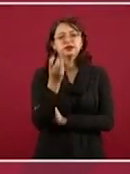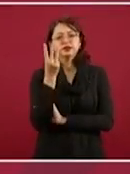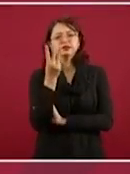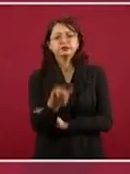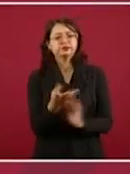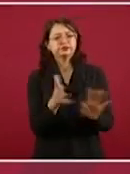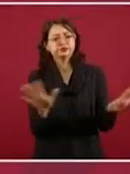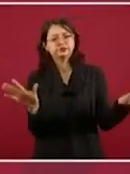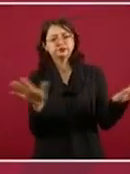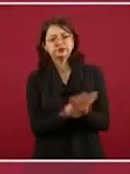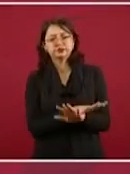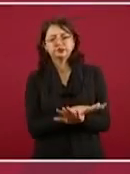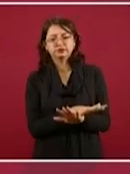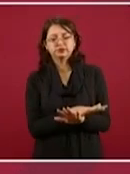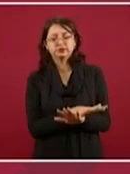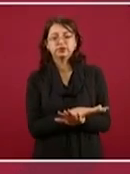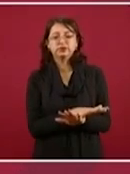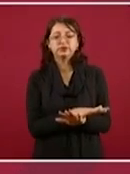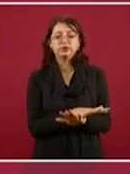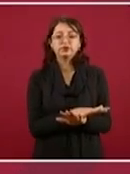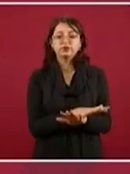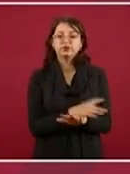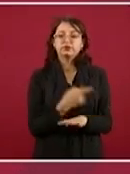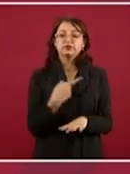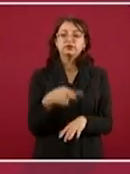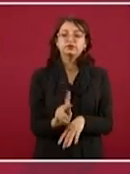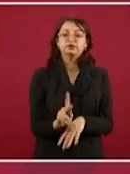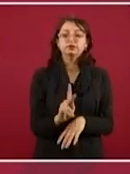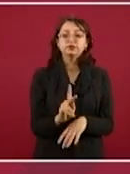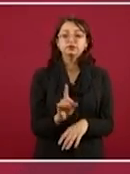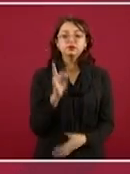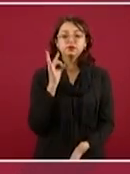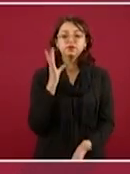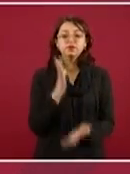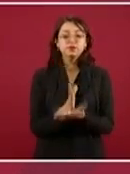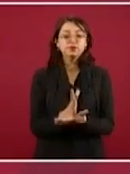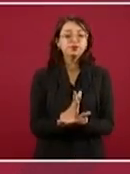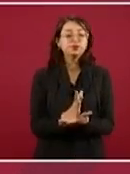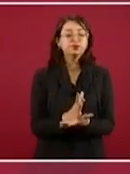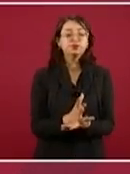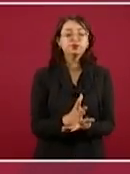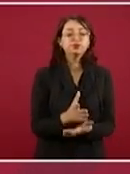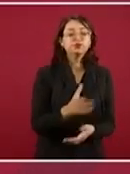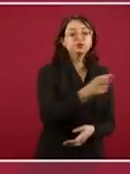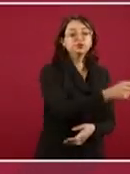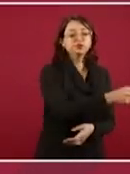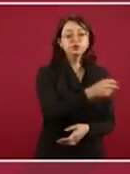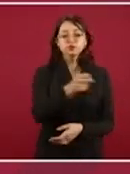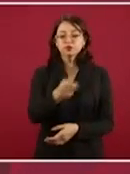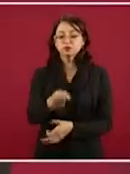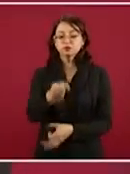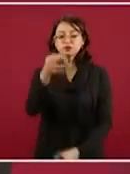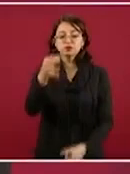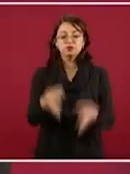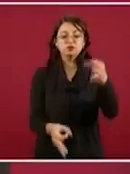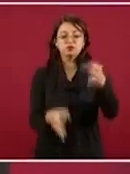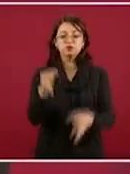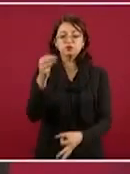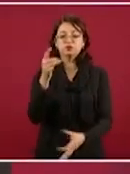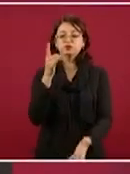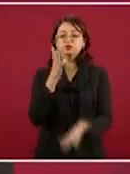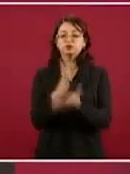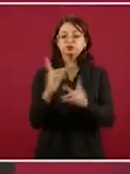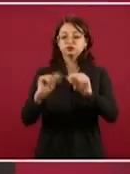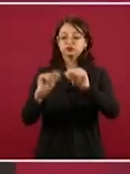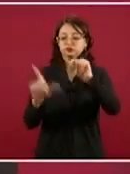se modifica, pero se mantiene de que al presidente solo se le puede juzgar